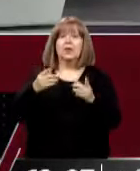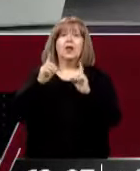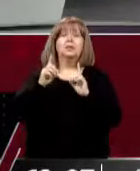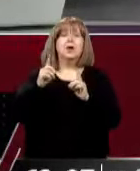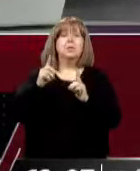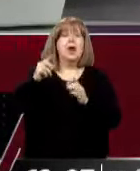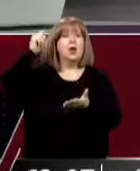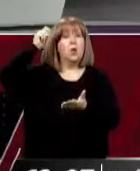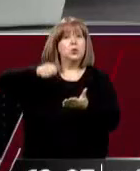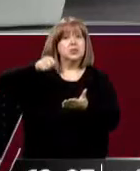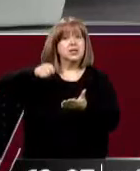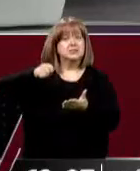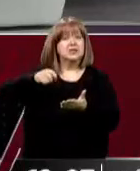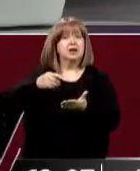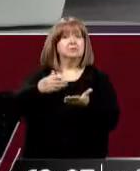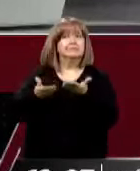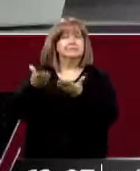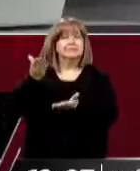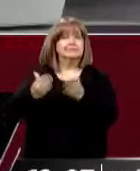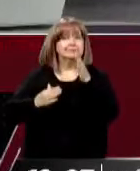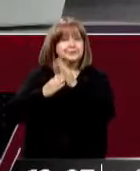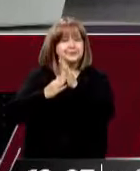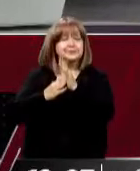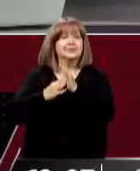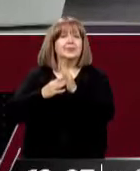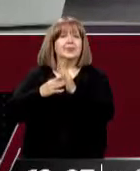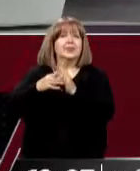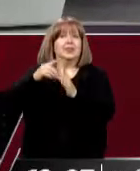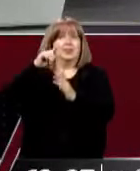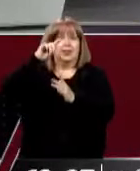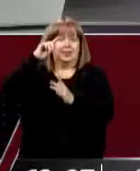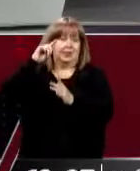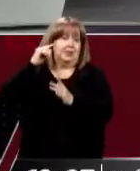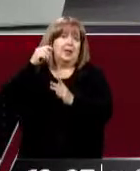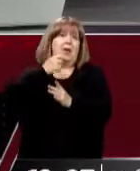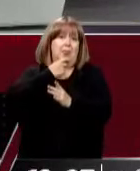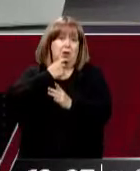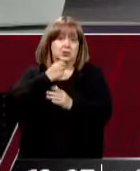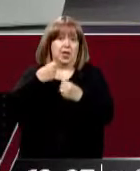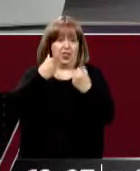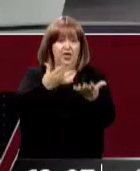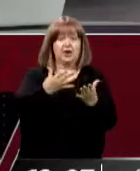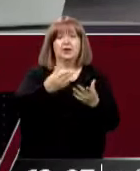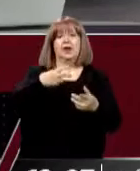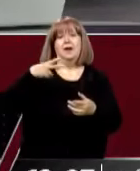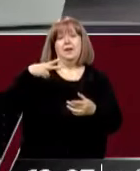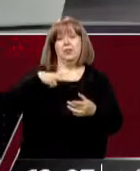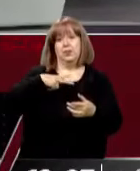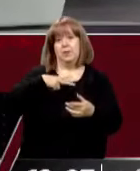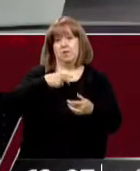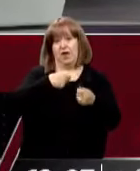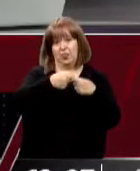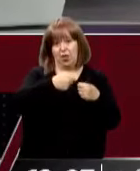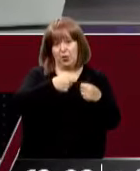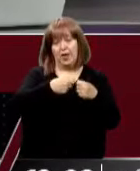la provincia de Mendoza que les reconoce esa propiedad. Sí. Sin embargo, el pedido de estas comunidades ha sido entablado o dirigido hacia la